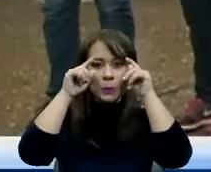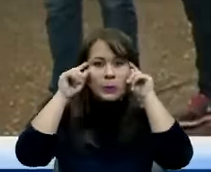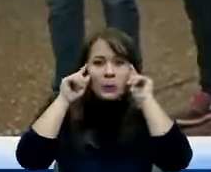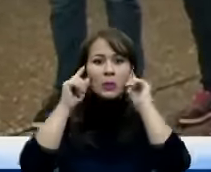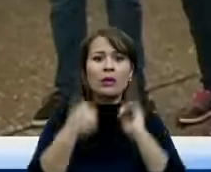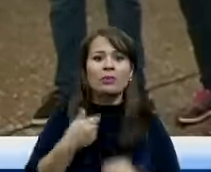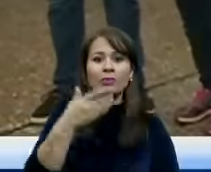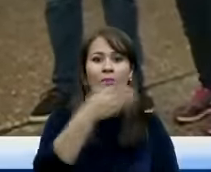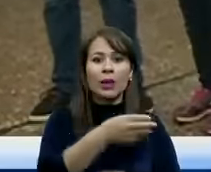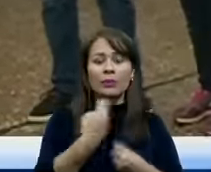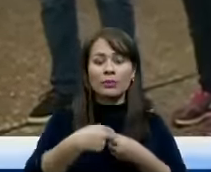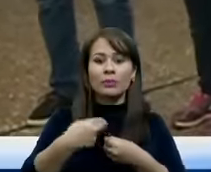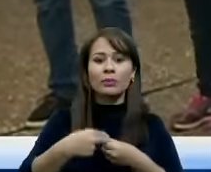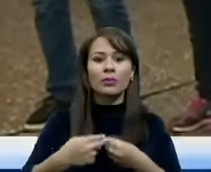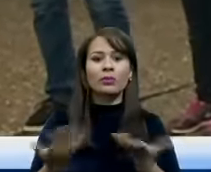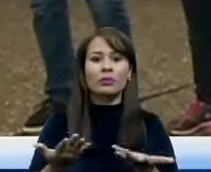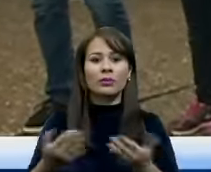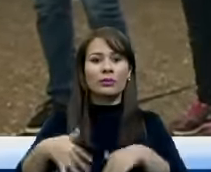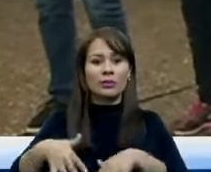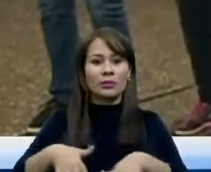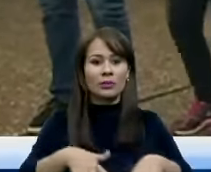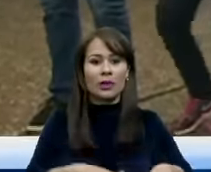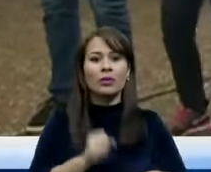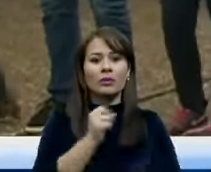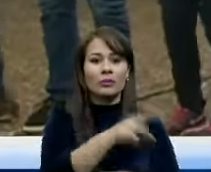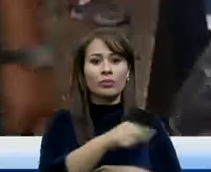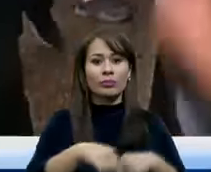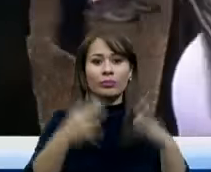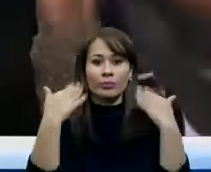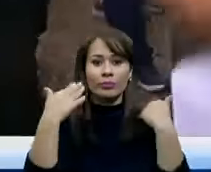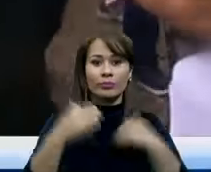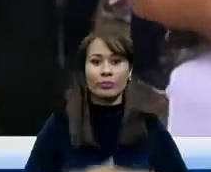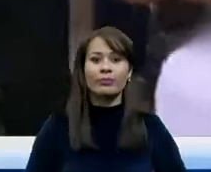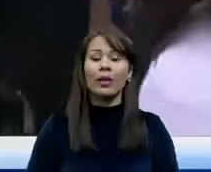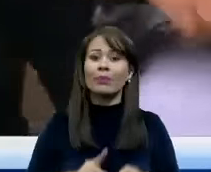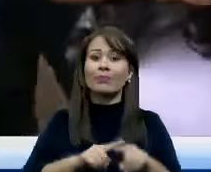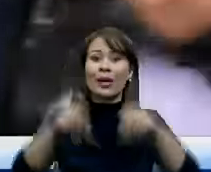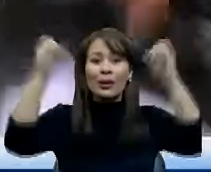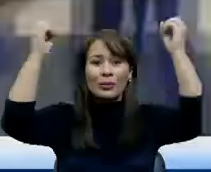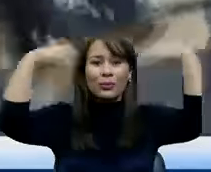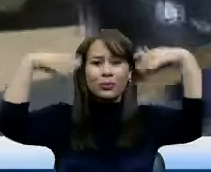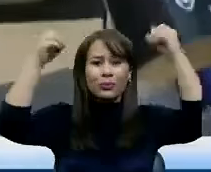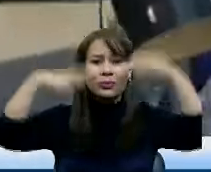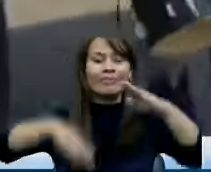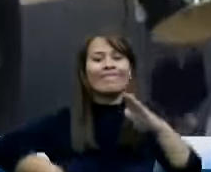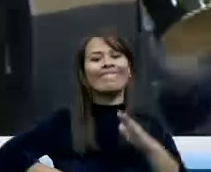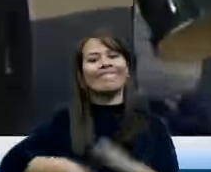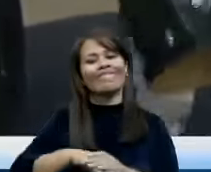tenía previsto participar en una caminata en el suburbio de Guayaquil, pero la lluvia lo impidió.